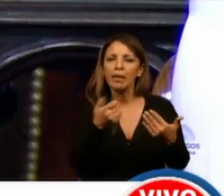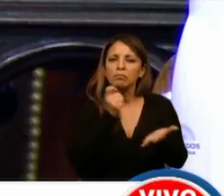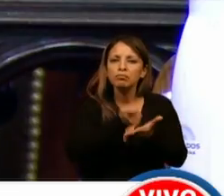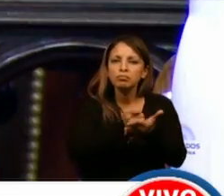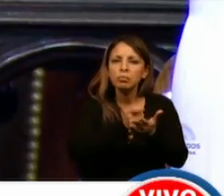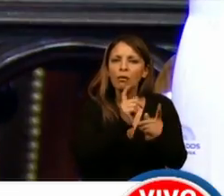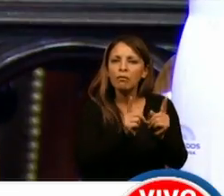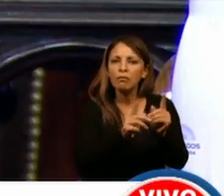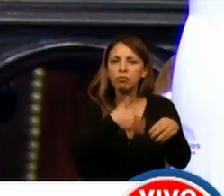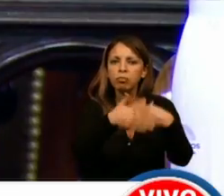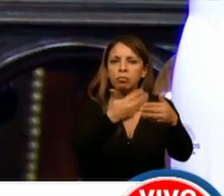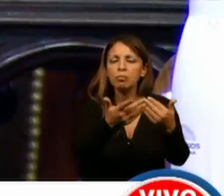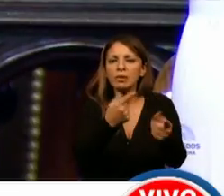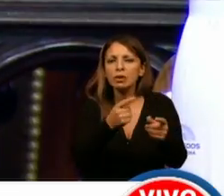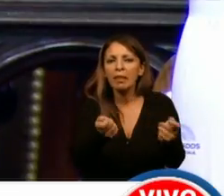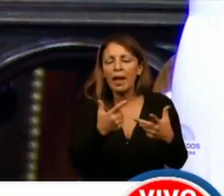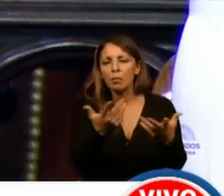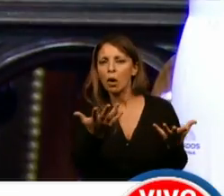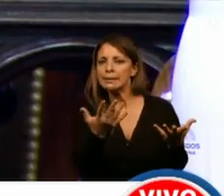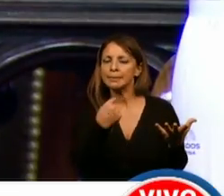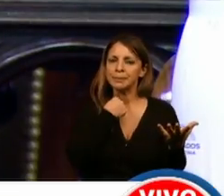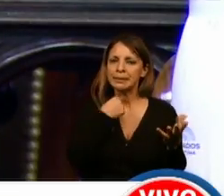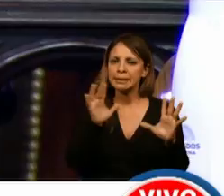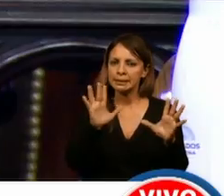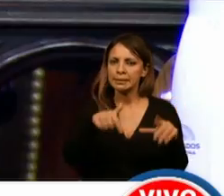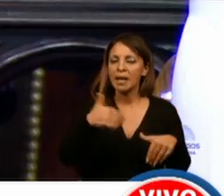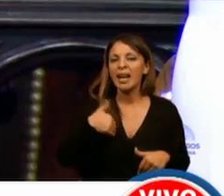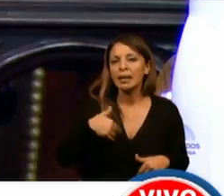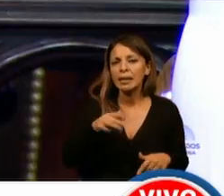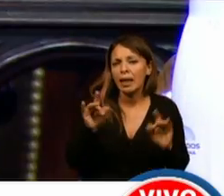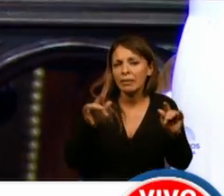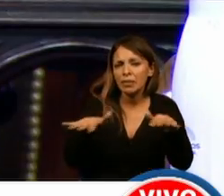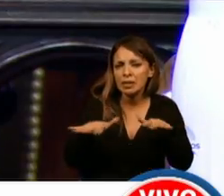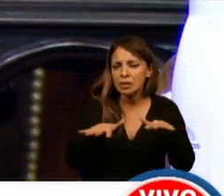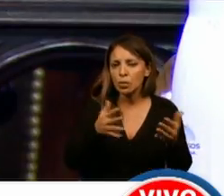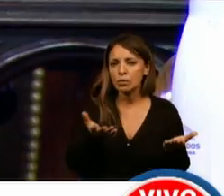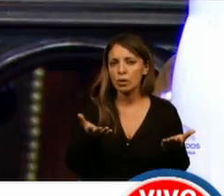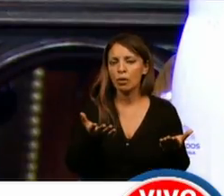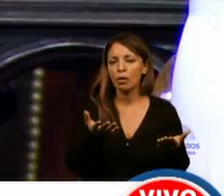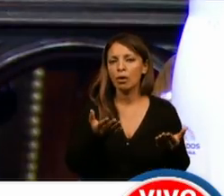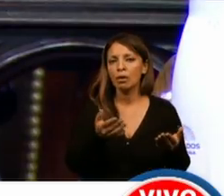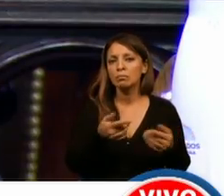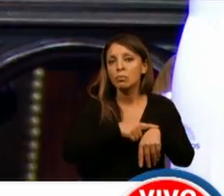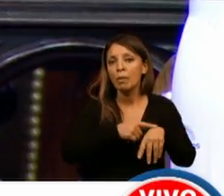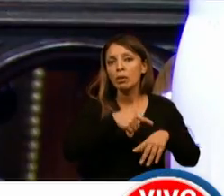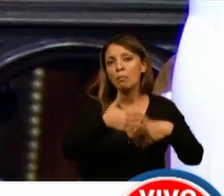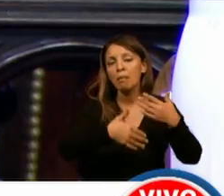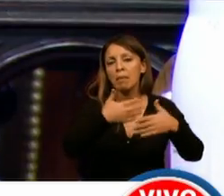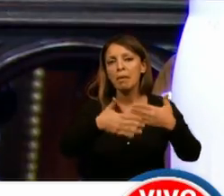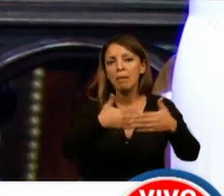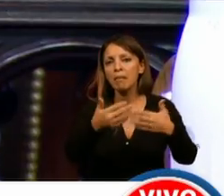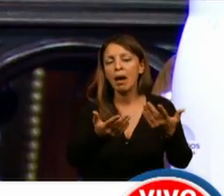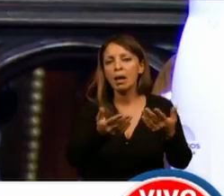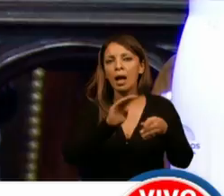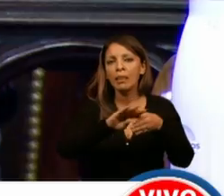huecos fiscales que en la argentina estamos en una situación difícil en la medida que se vayan profundizando a través de